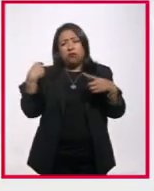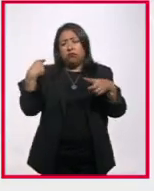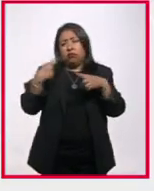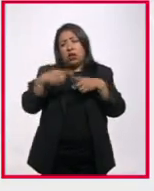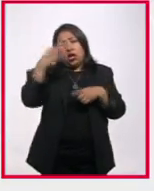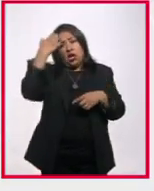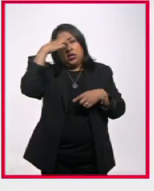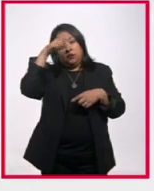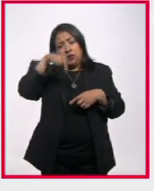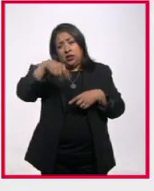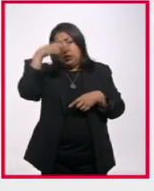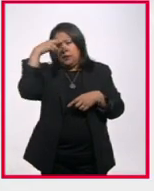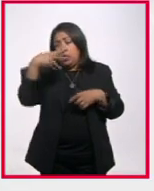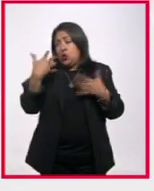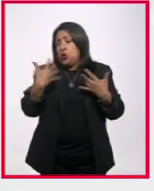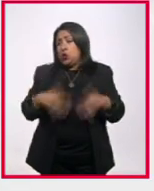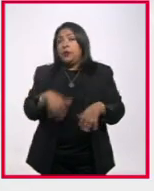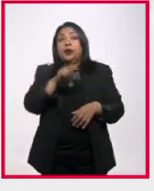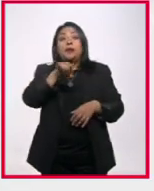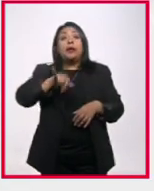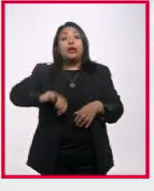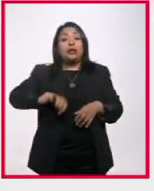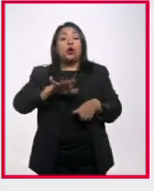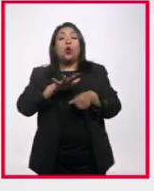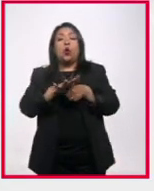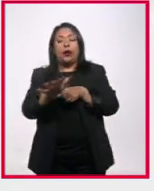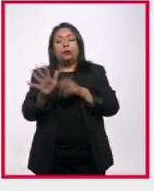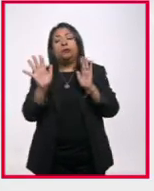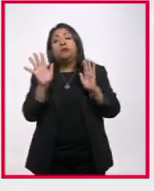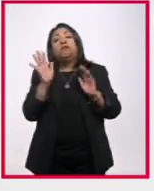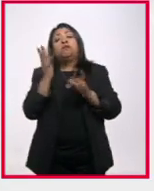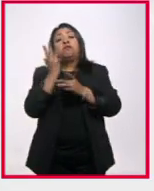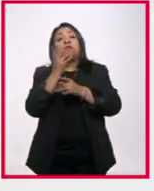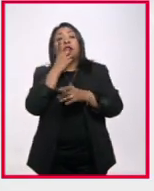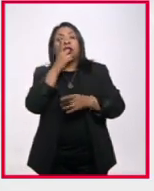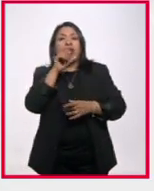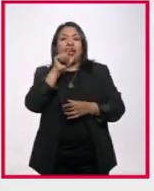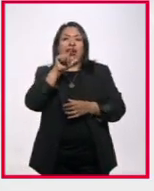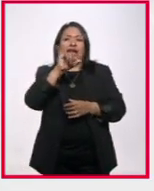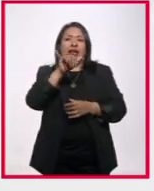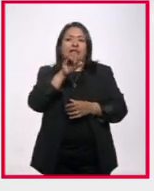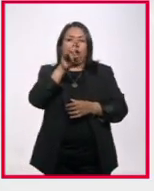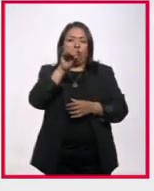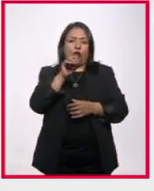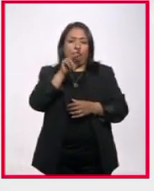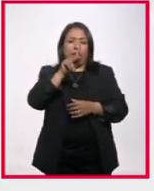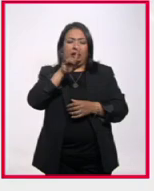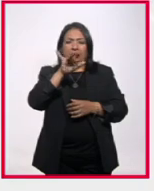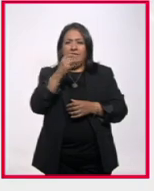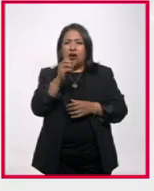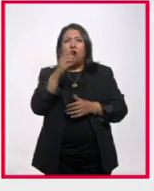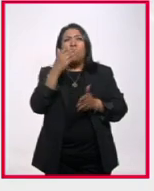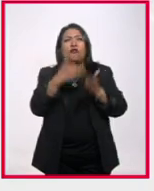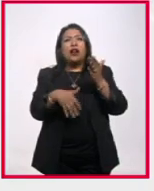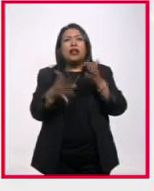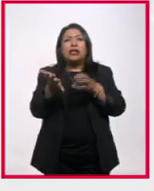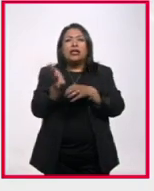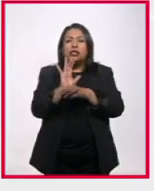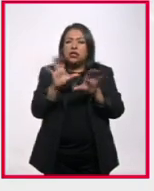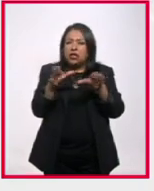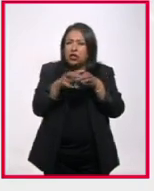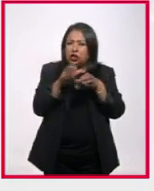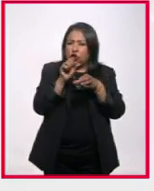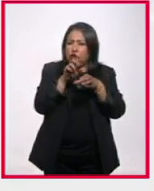trayectoria en estas tierras? Y además una cosa bien interesante porque aunque, como decía Alejandro Pelayo, no se está considerando ese cine